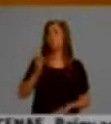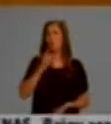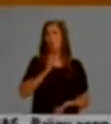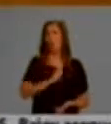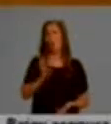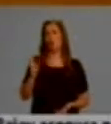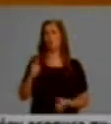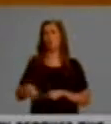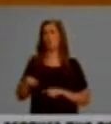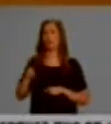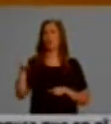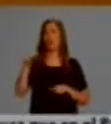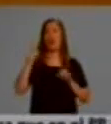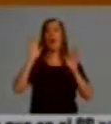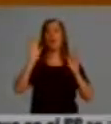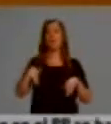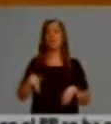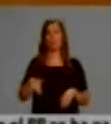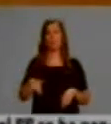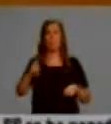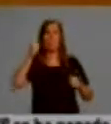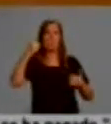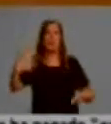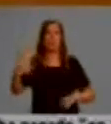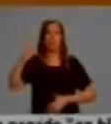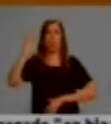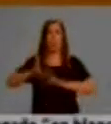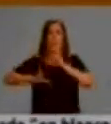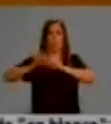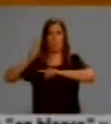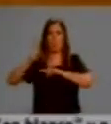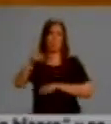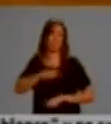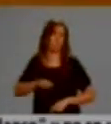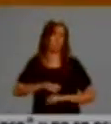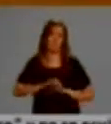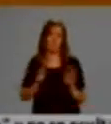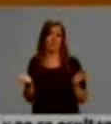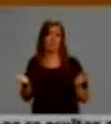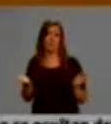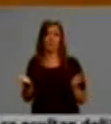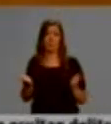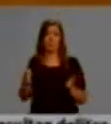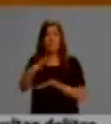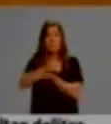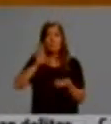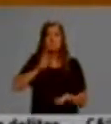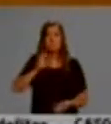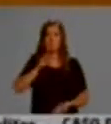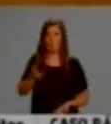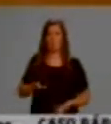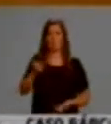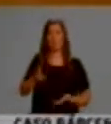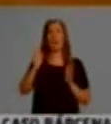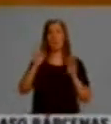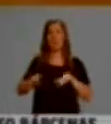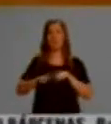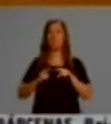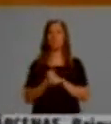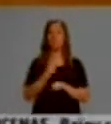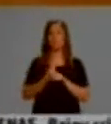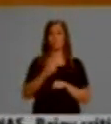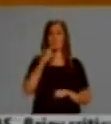y otras tramas han hecho posible el saqueo de este país. La corrupción ha sido un factor importante en el modelo